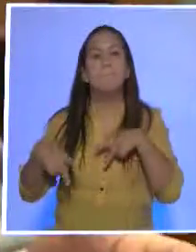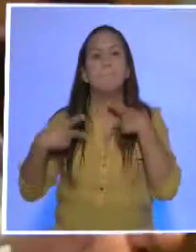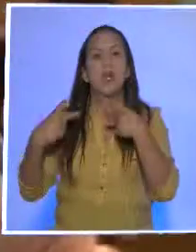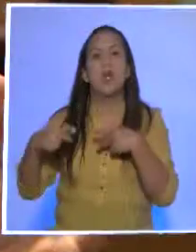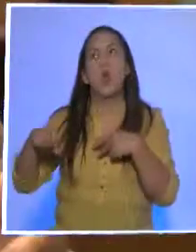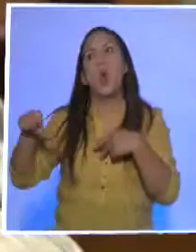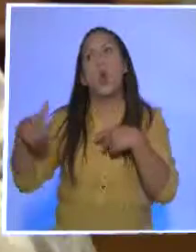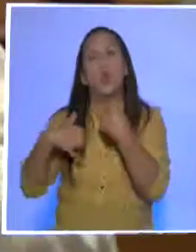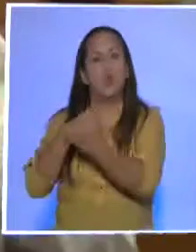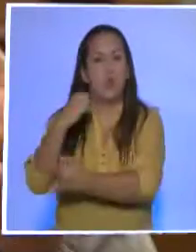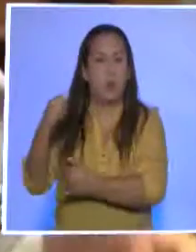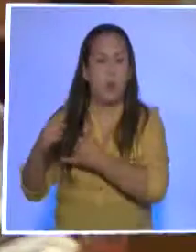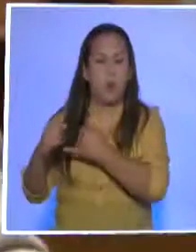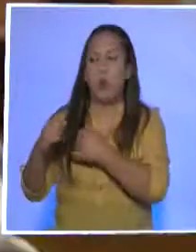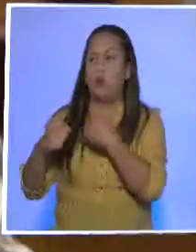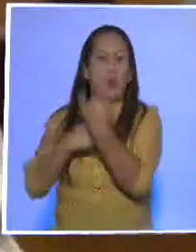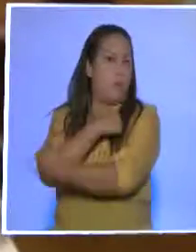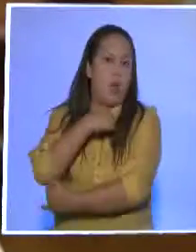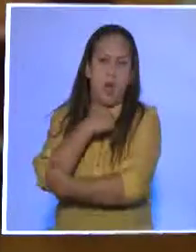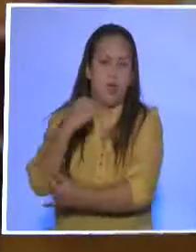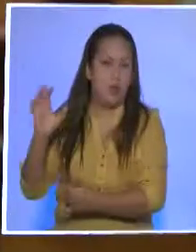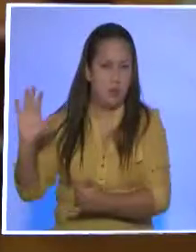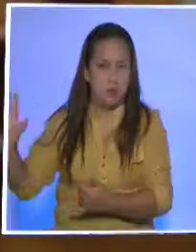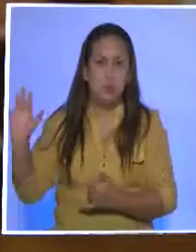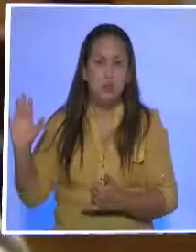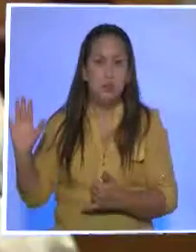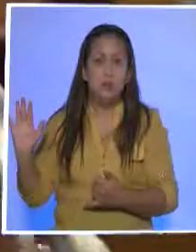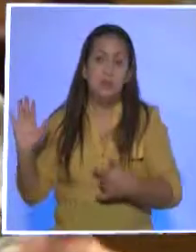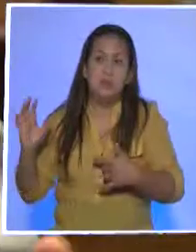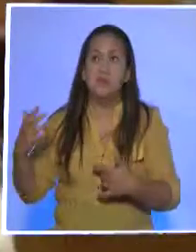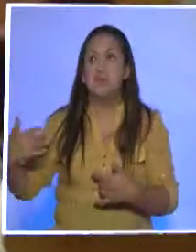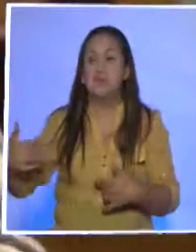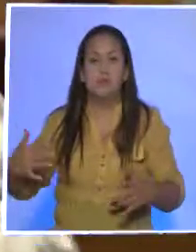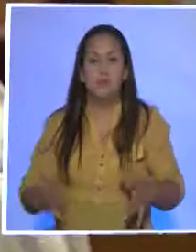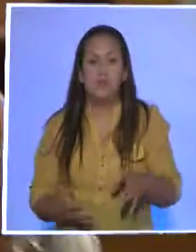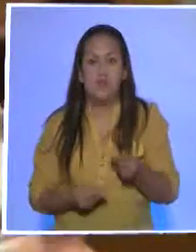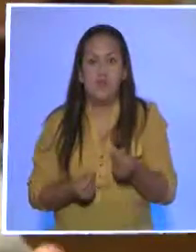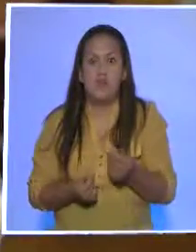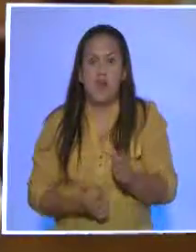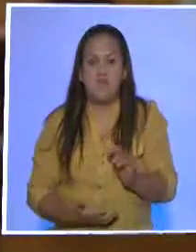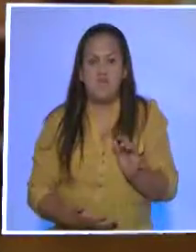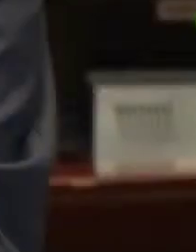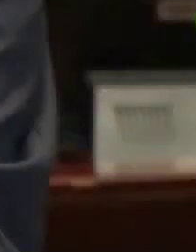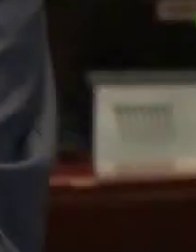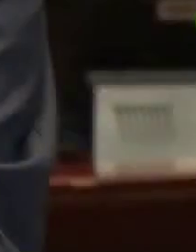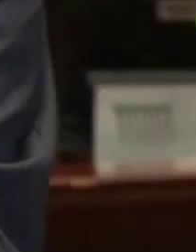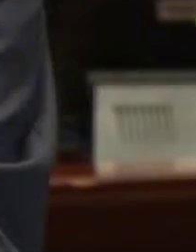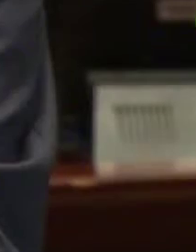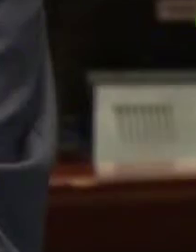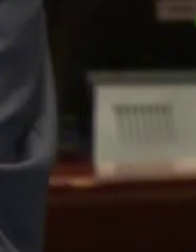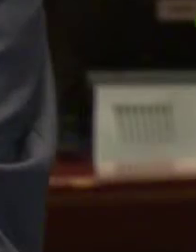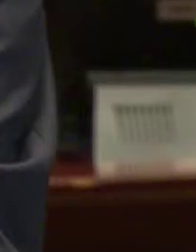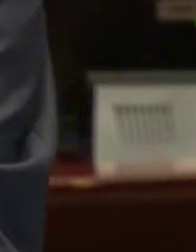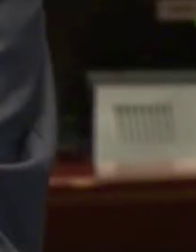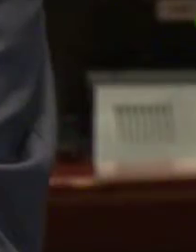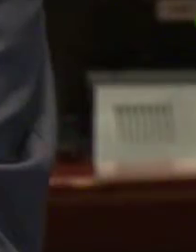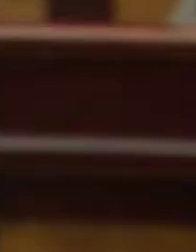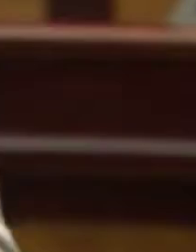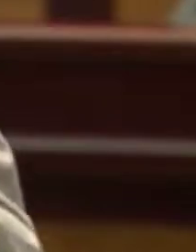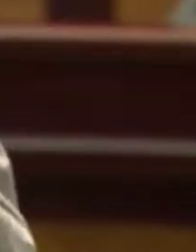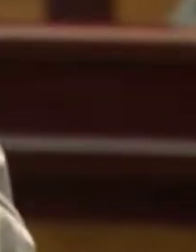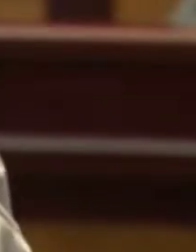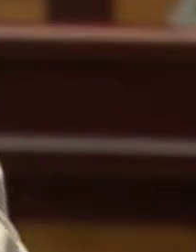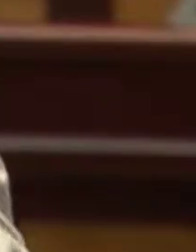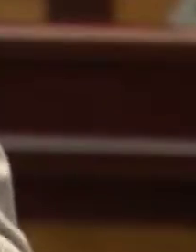la plata dejaron a los trabajadores en la nada desempleados y la pregunta que nos hacíamos